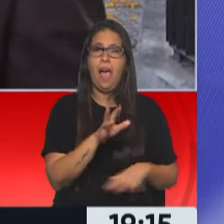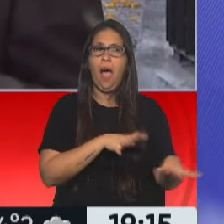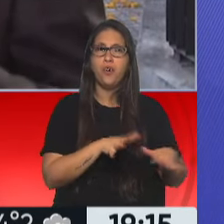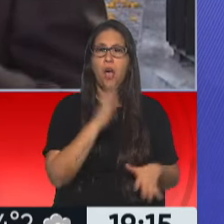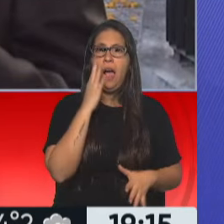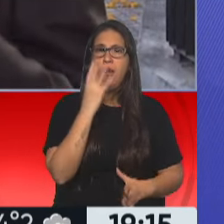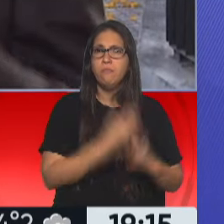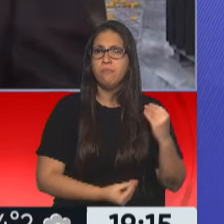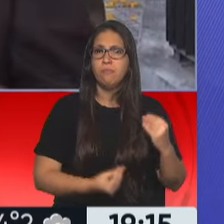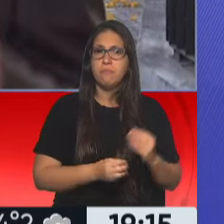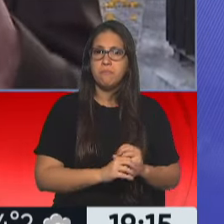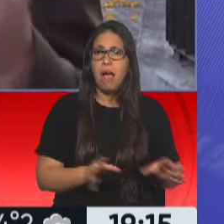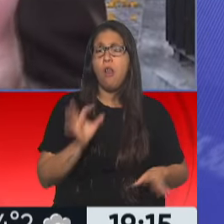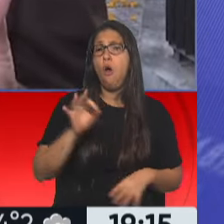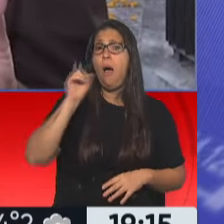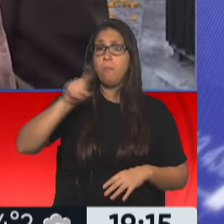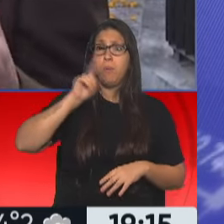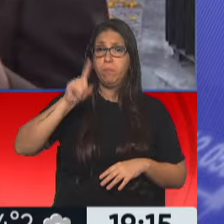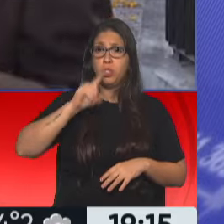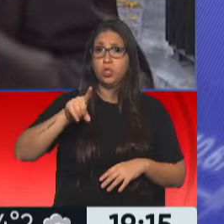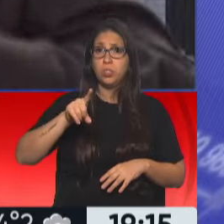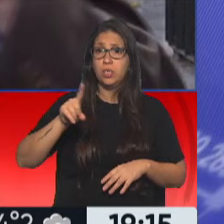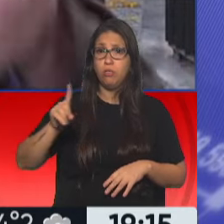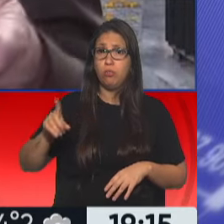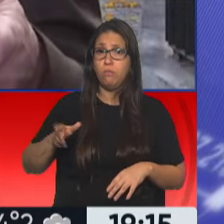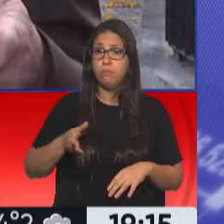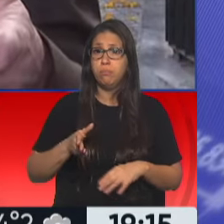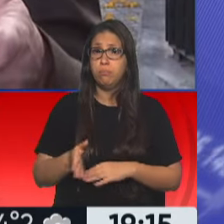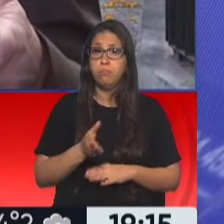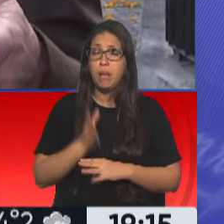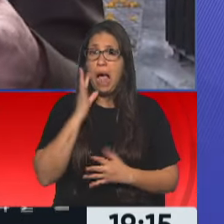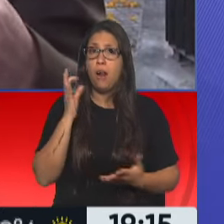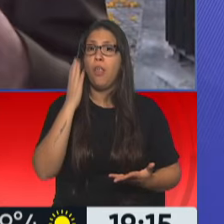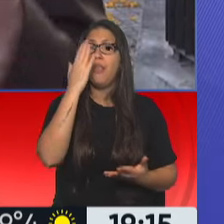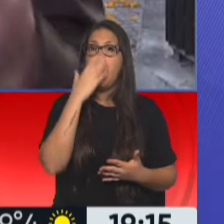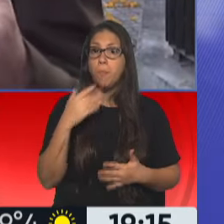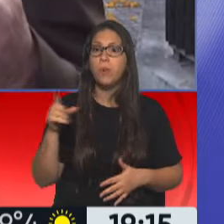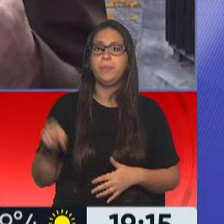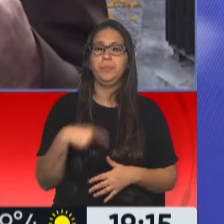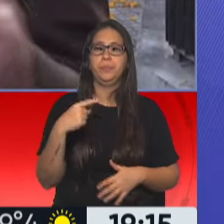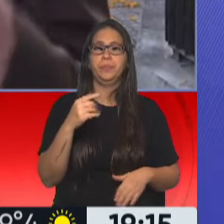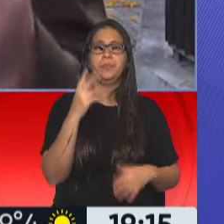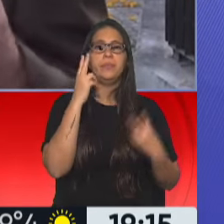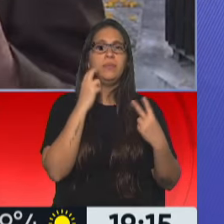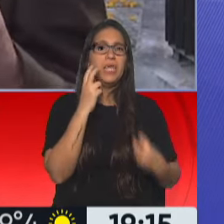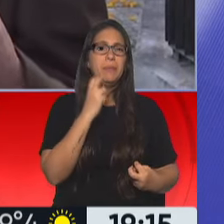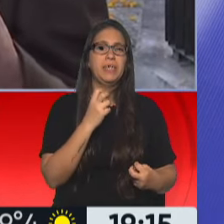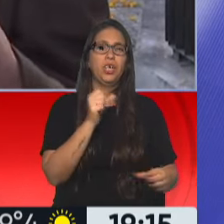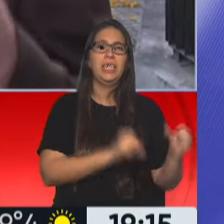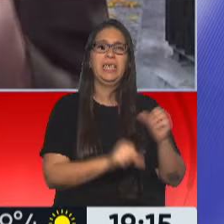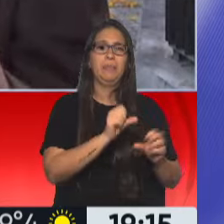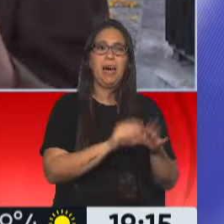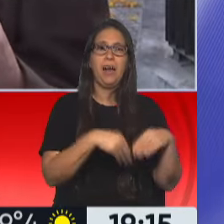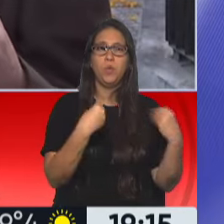tipo intencional para generar un incendio, que va a ser respaldado después de esto también por las pericias químicas, la resultante